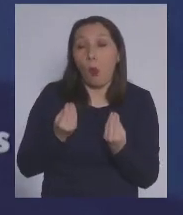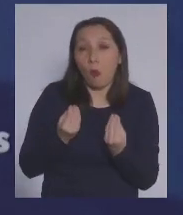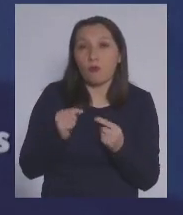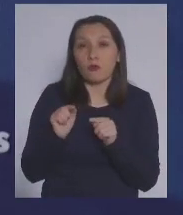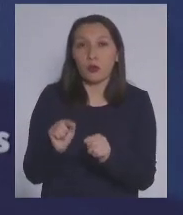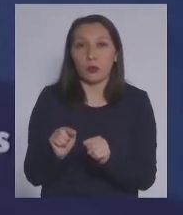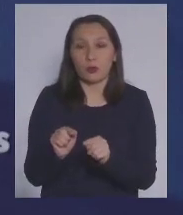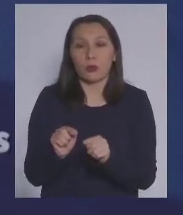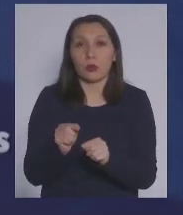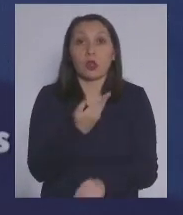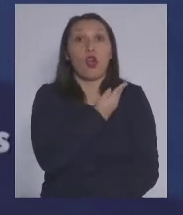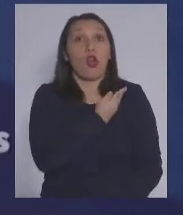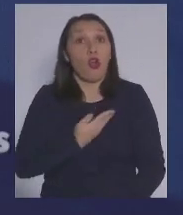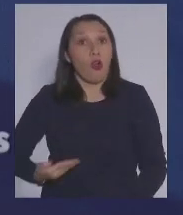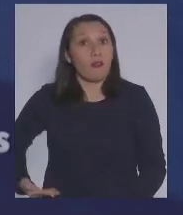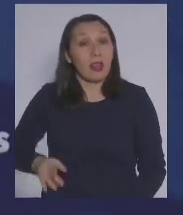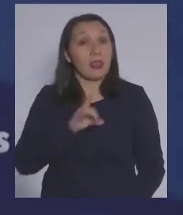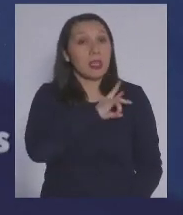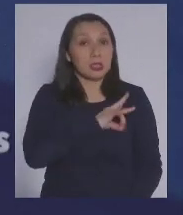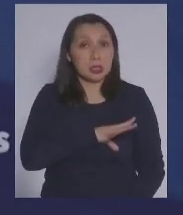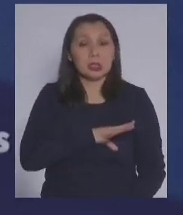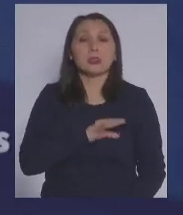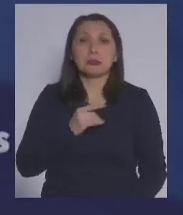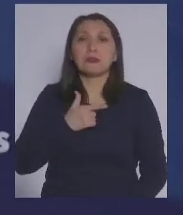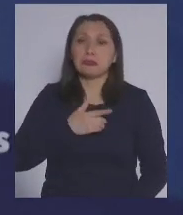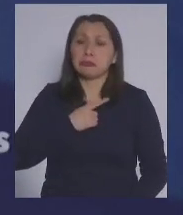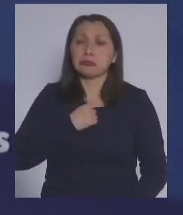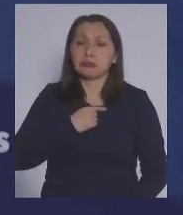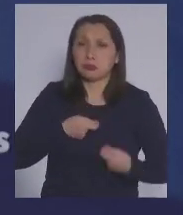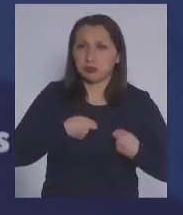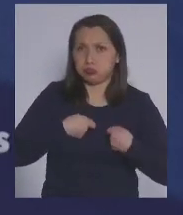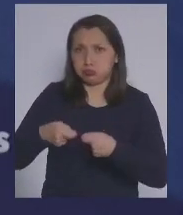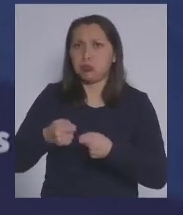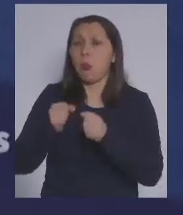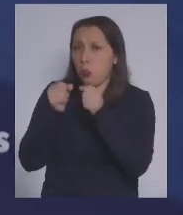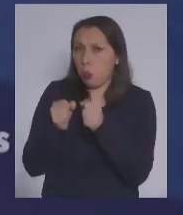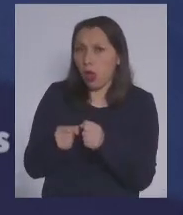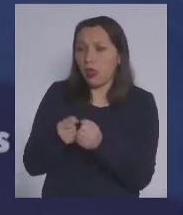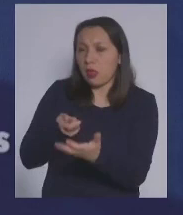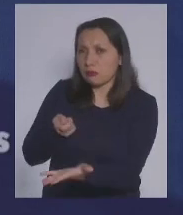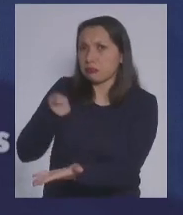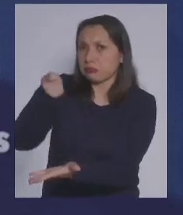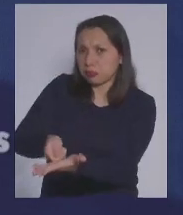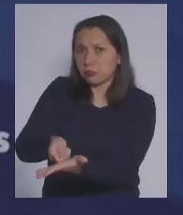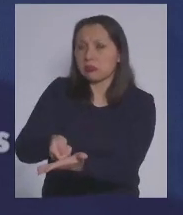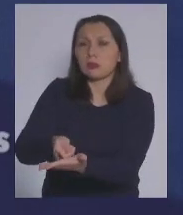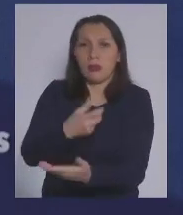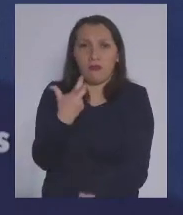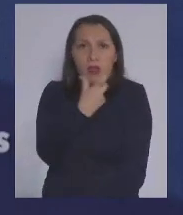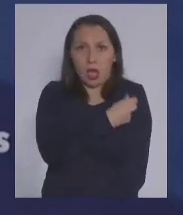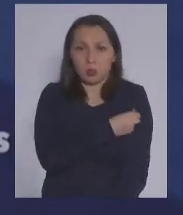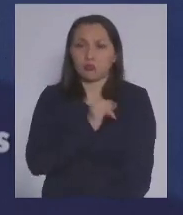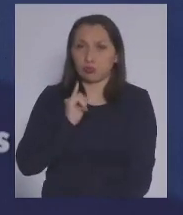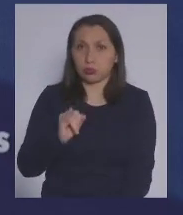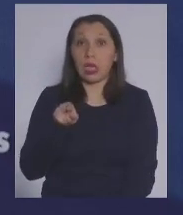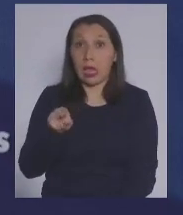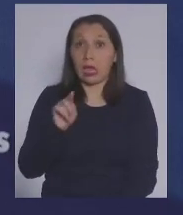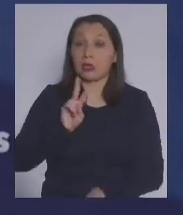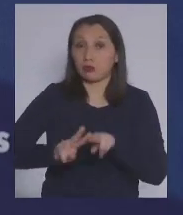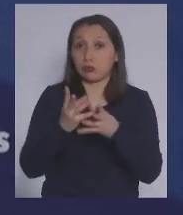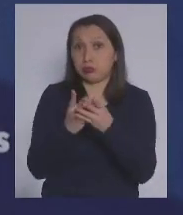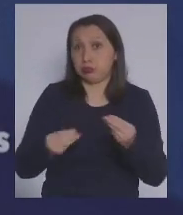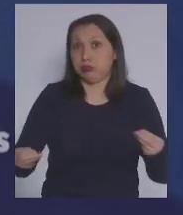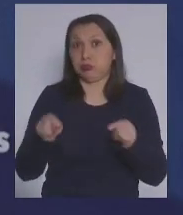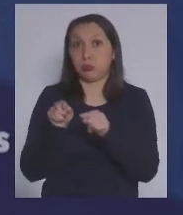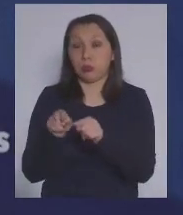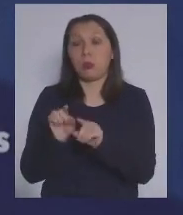que el gobierno de chile está dispuesto a invertir en vacunas porque es la solución en el